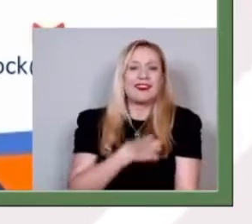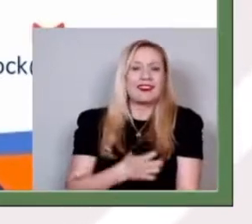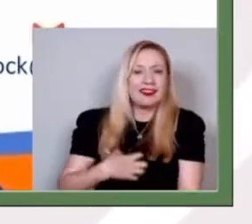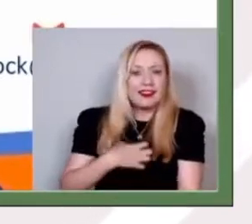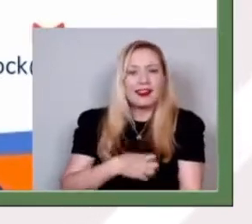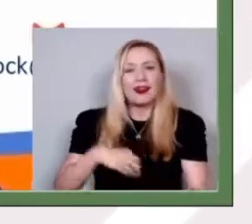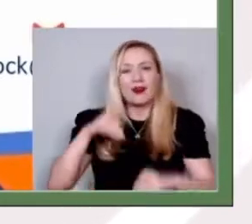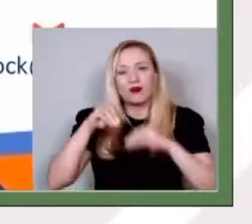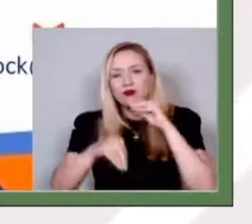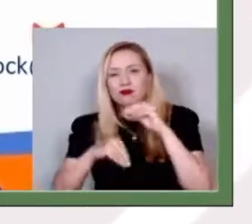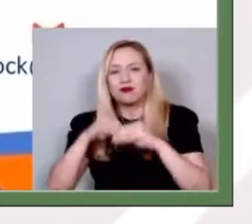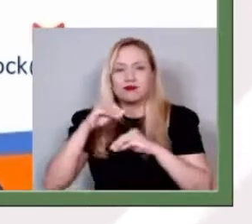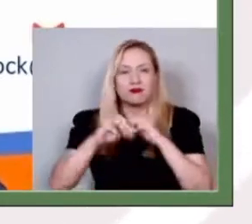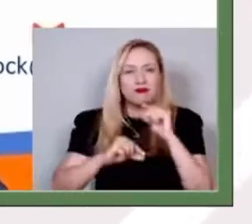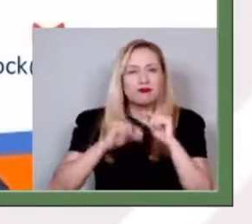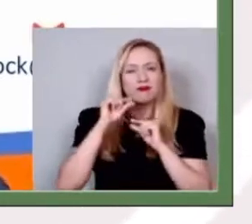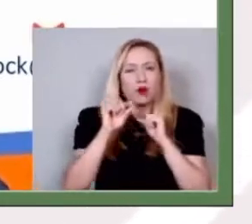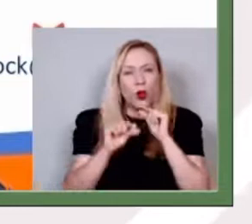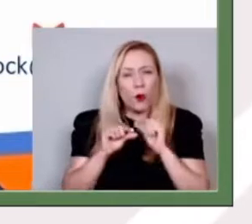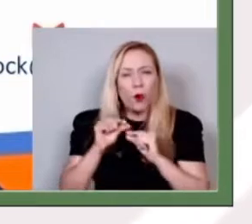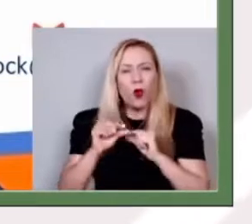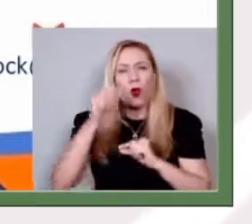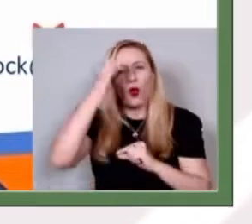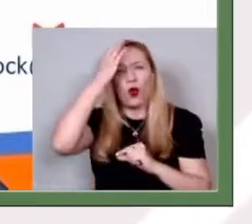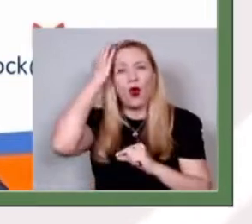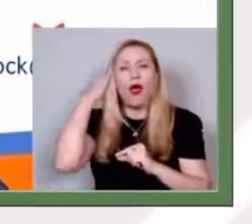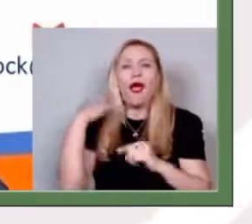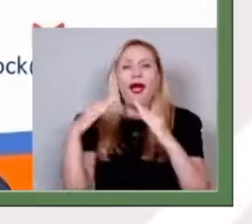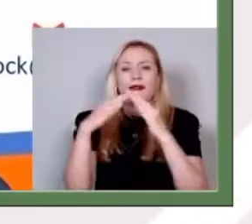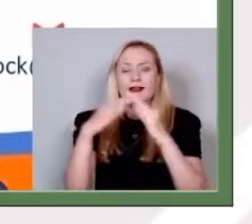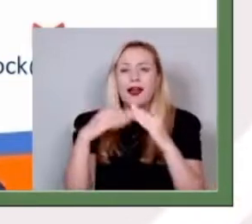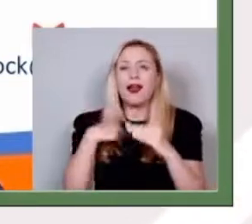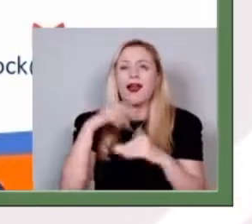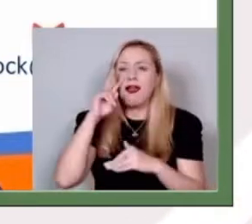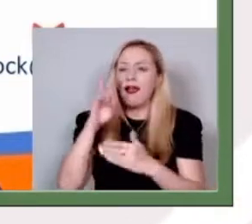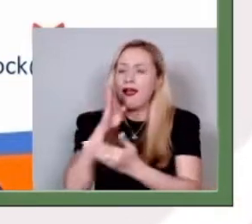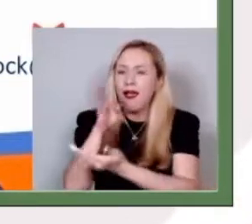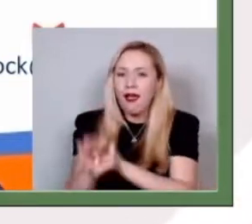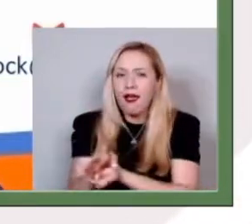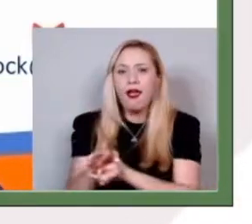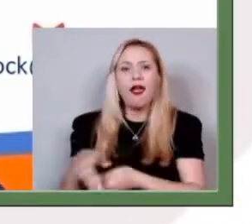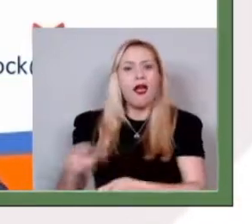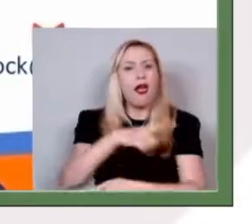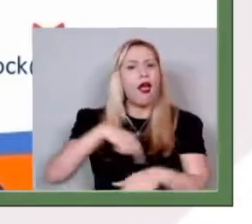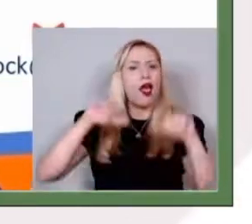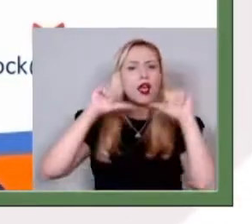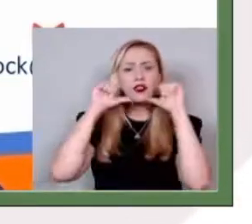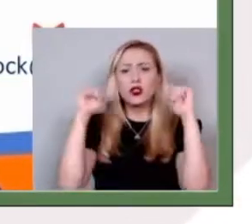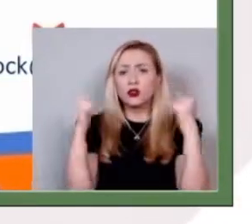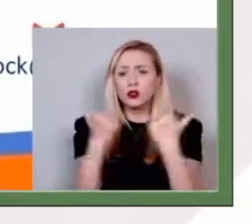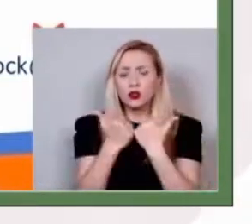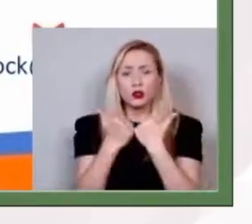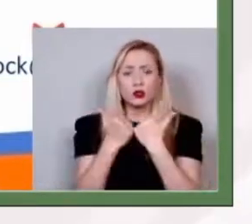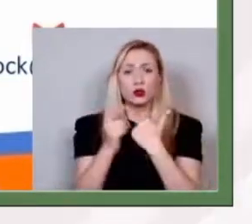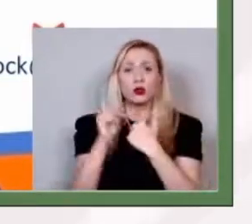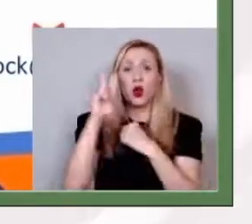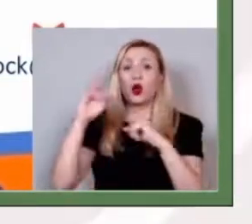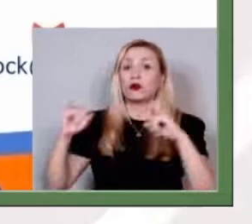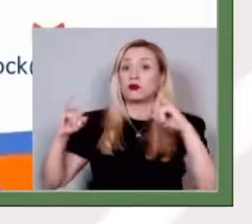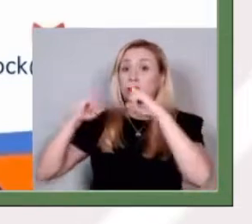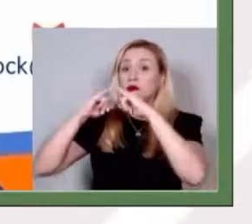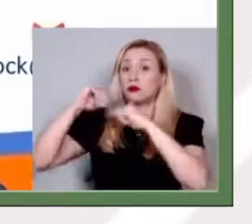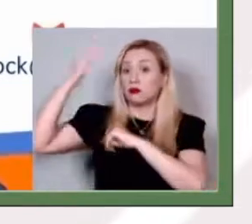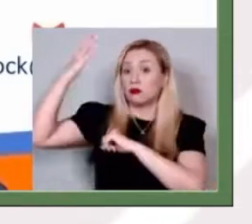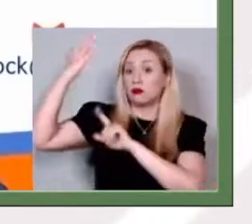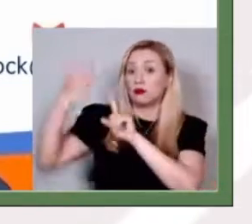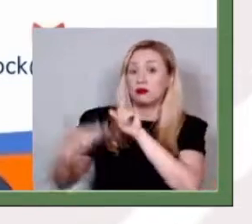con las personas, visitándolas a casa, y repito, fue la sociedad civil, no fueron las instituciones que se